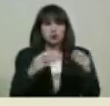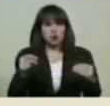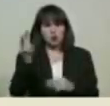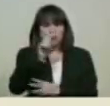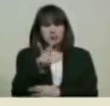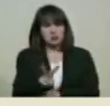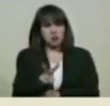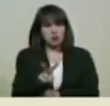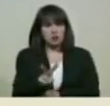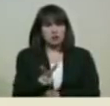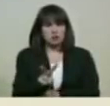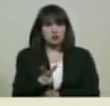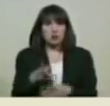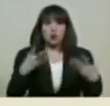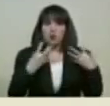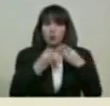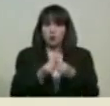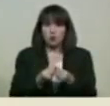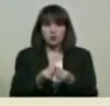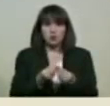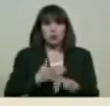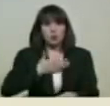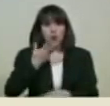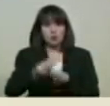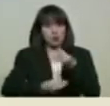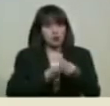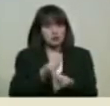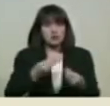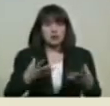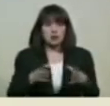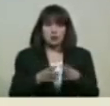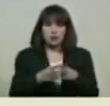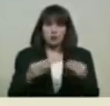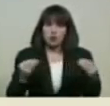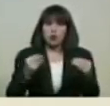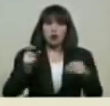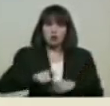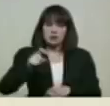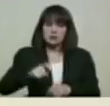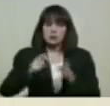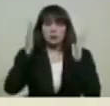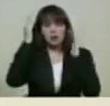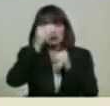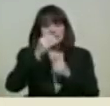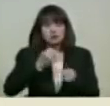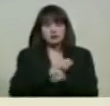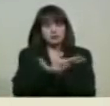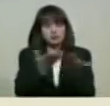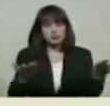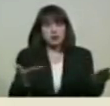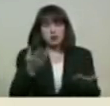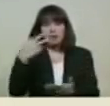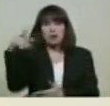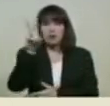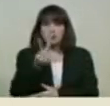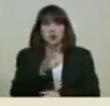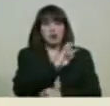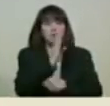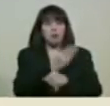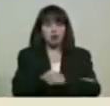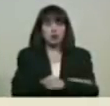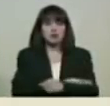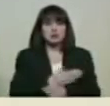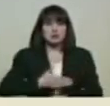las venezolanas, juntos posibles para hacer todo lo que necesitemos hacer para hacer de Venezuela la Venezuela